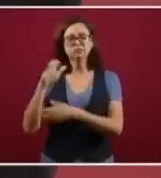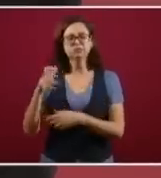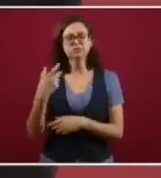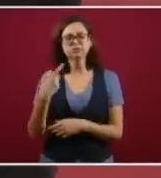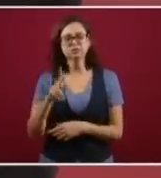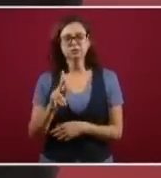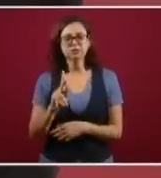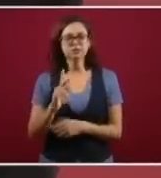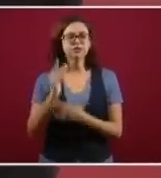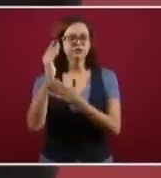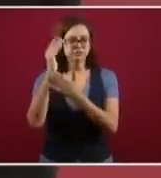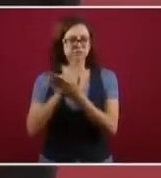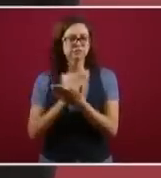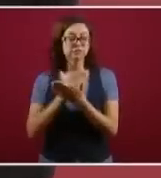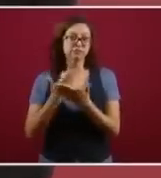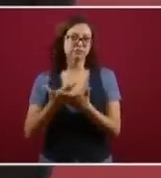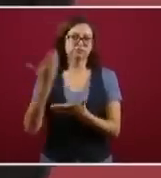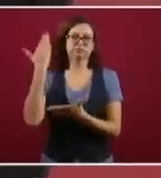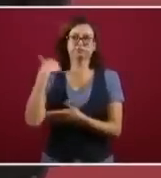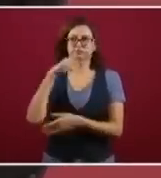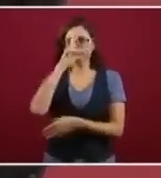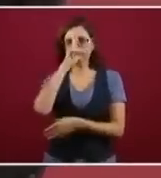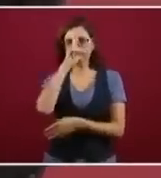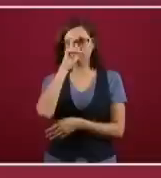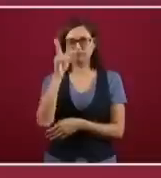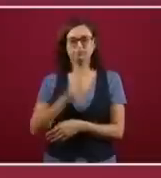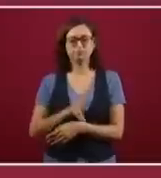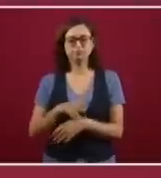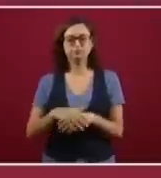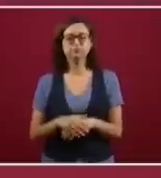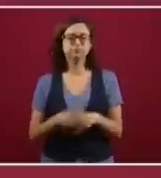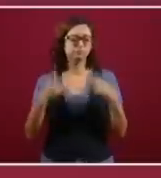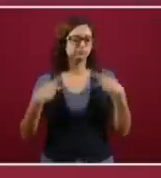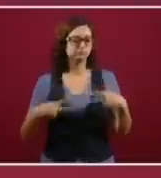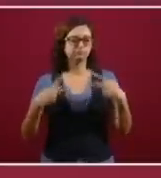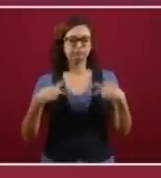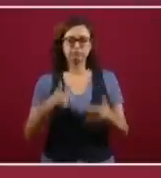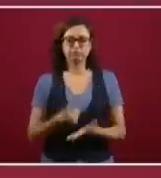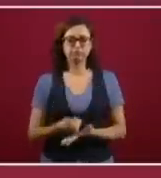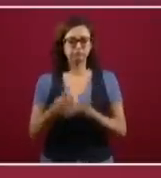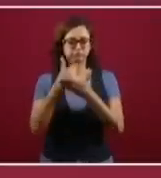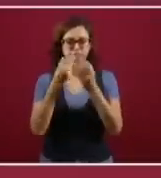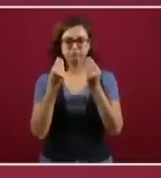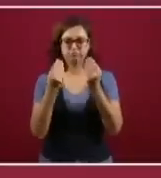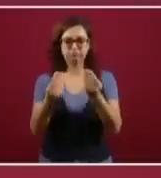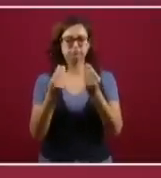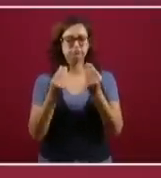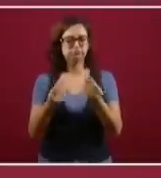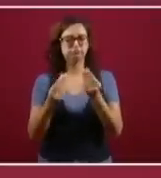no como la vez pasada. Nos ayudó mucho la gente, los ciudadanos.